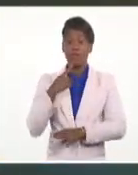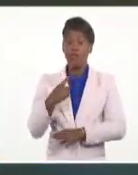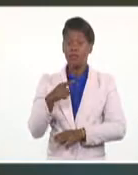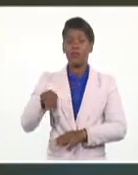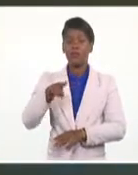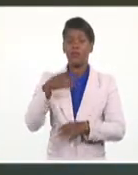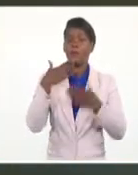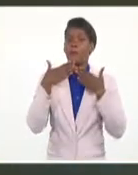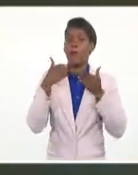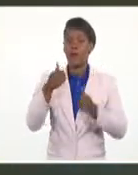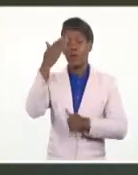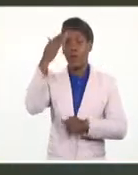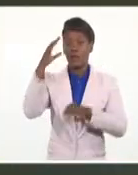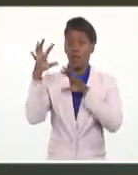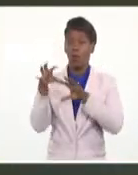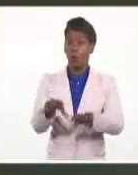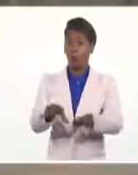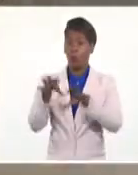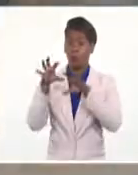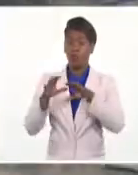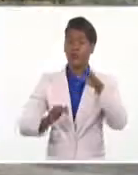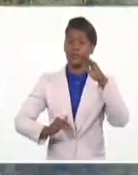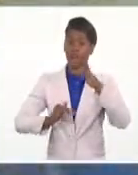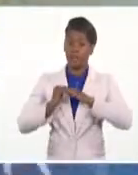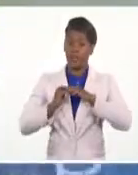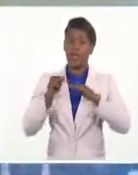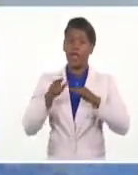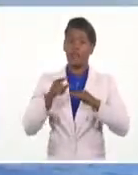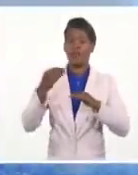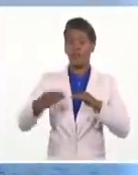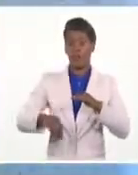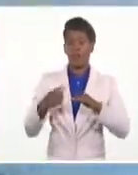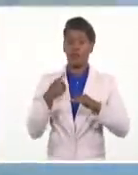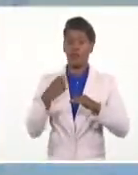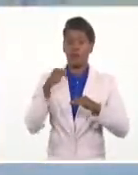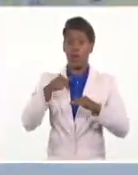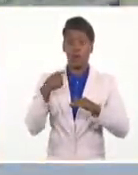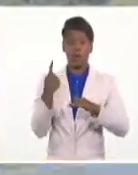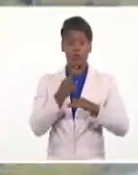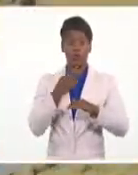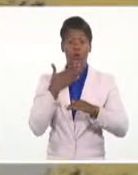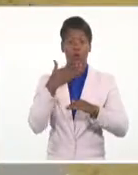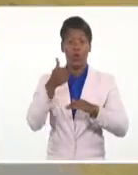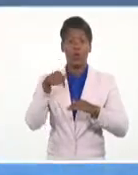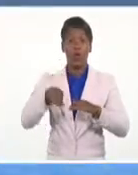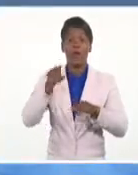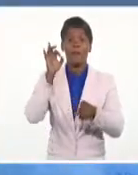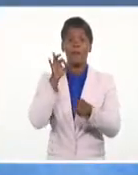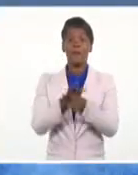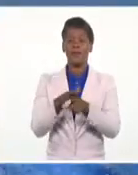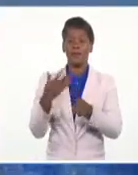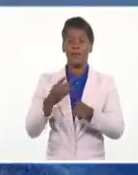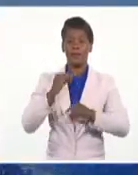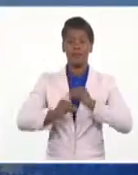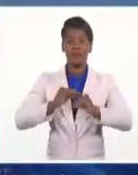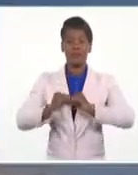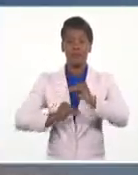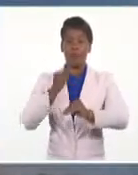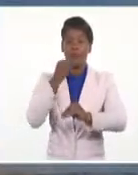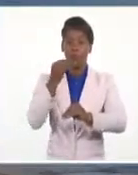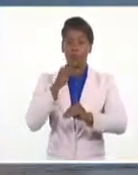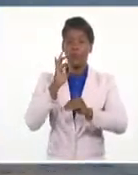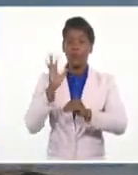de positivo, atendiendo a que Cuba recién inicia sus temporadas lluviosa